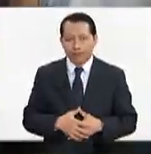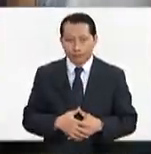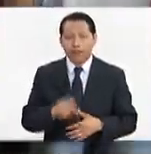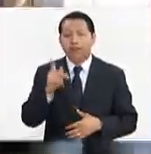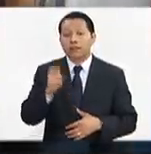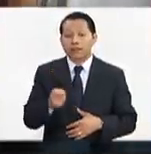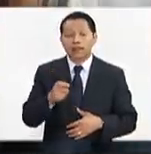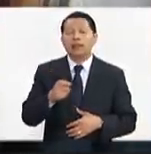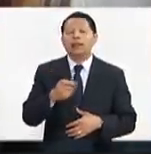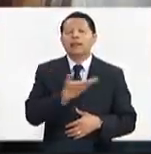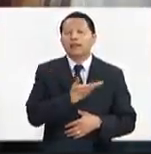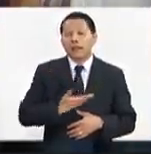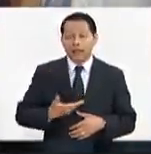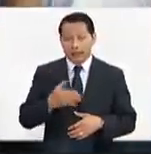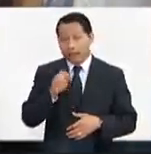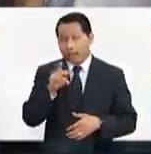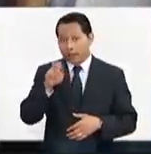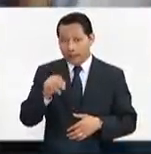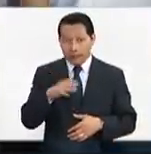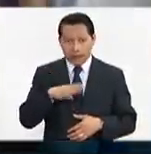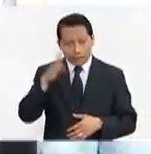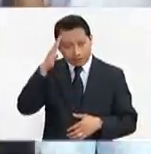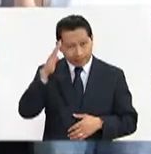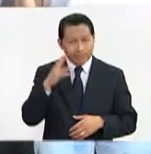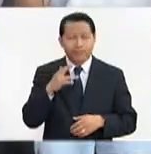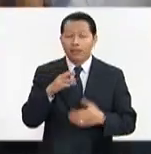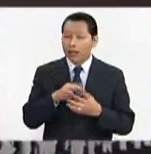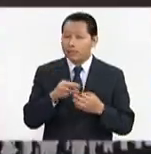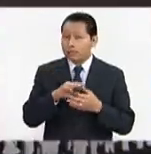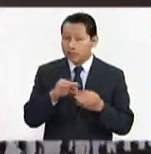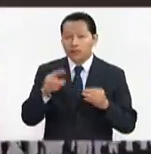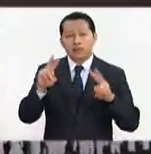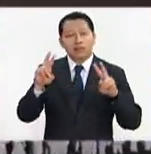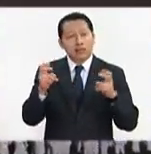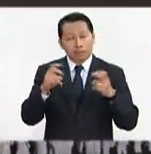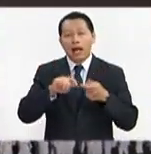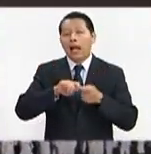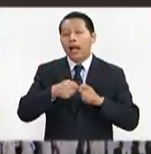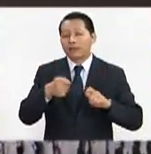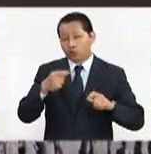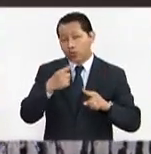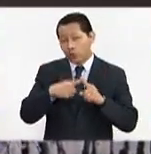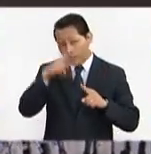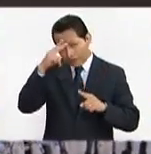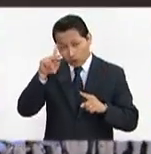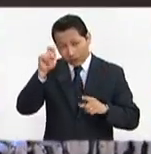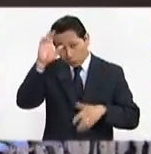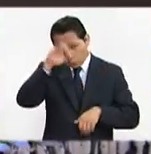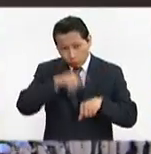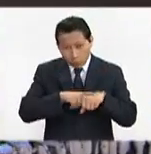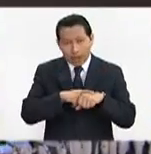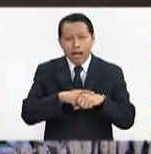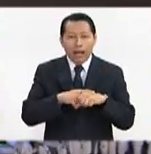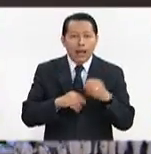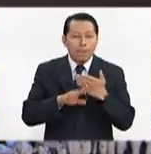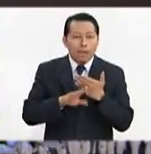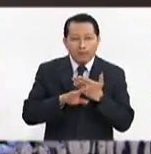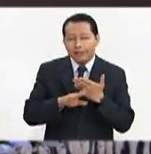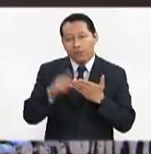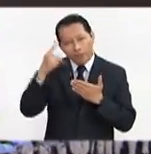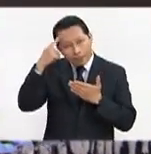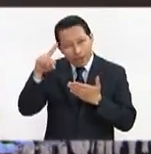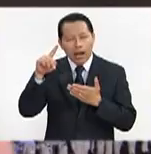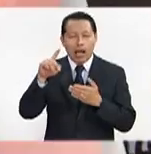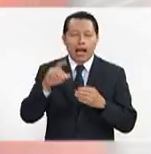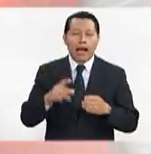El presidente Enrique Peña Nieto encabezó el evento Lazo por México, iniciativa que busca difundir la cultura de prevención contra el cáncer de